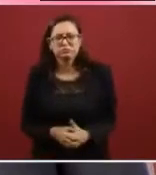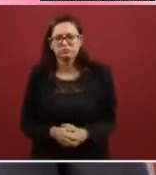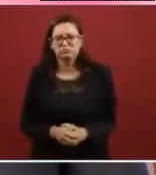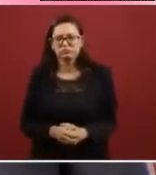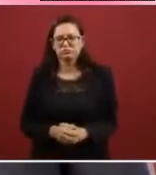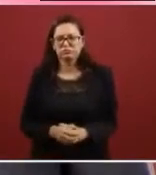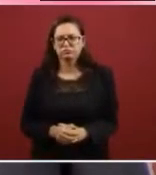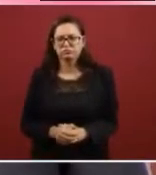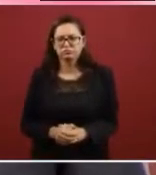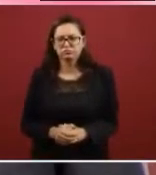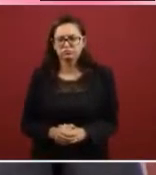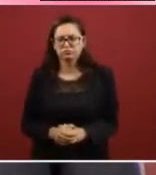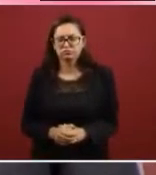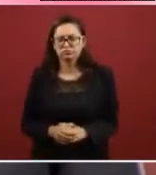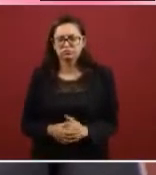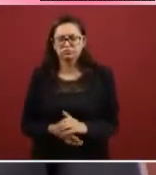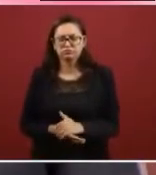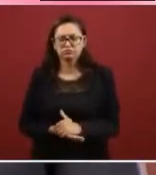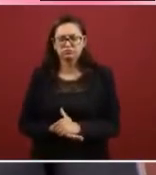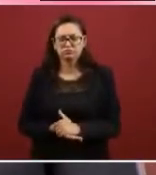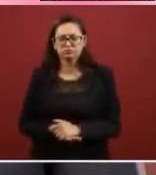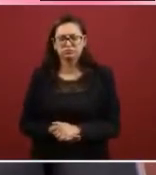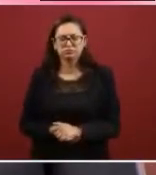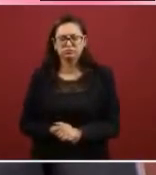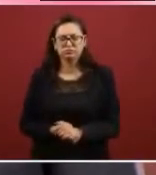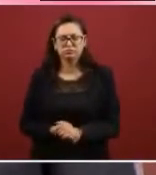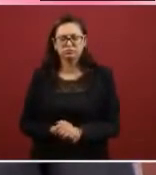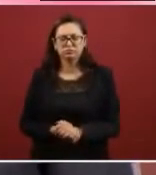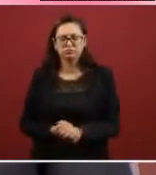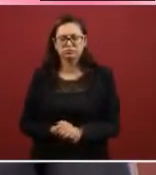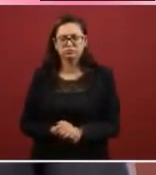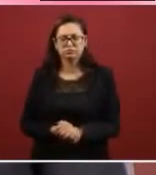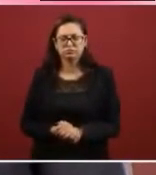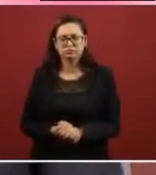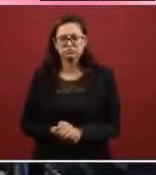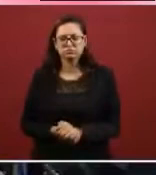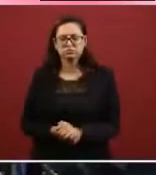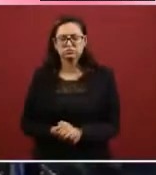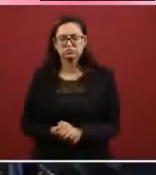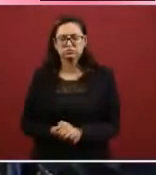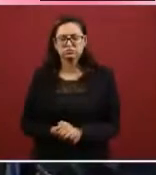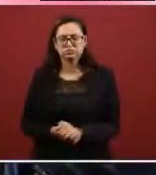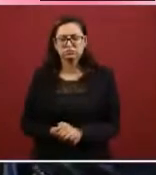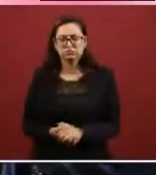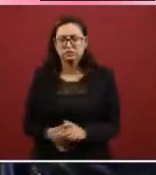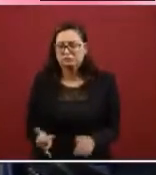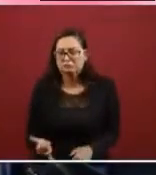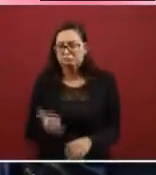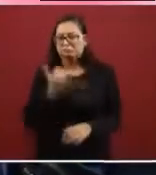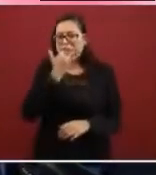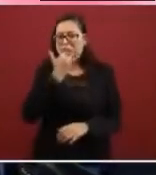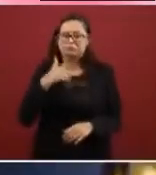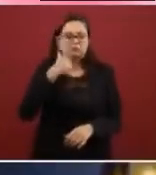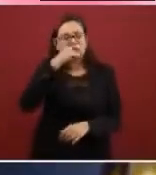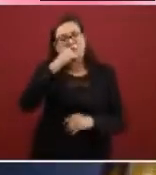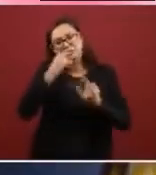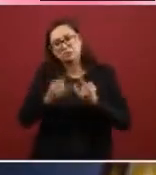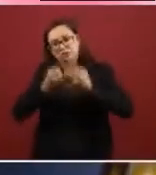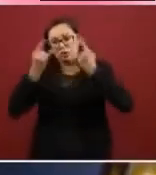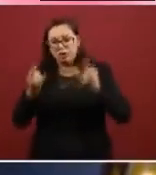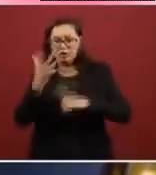Disculpa que tenga que, excuse me if I have to say this. Contextualizar. To contextualize